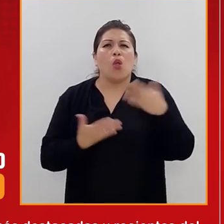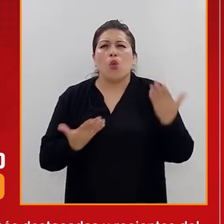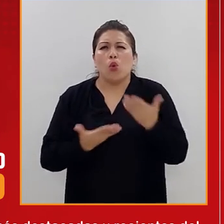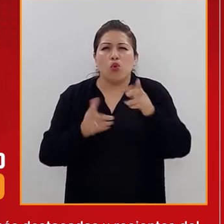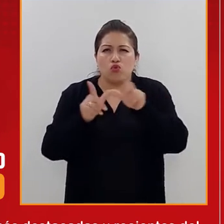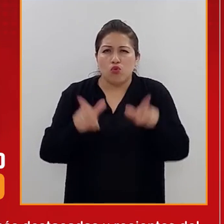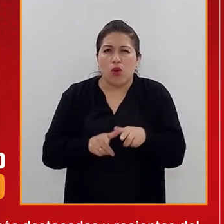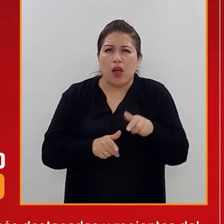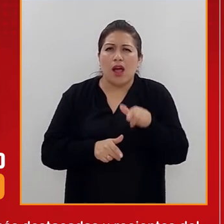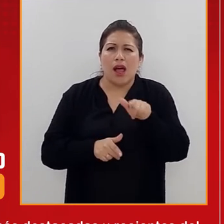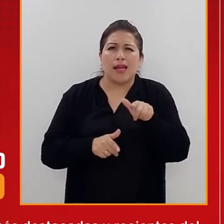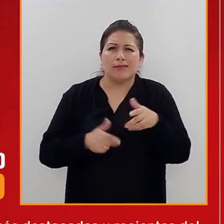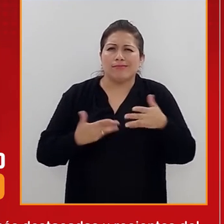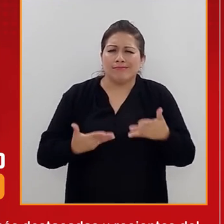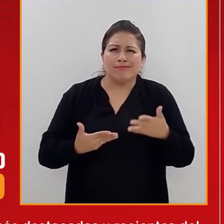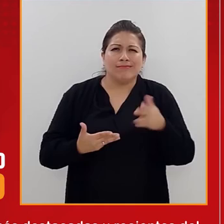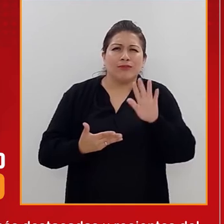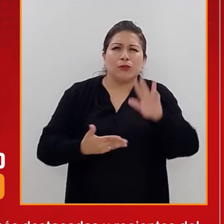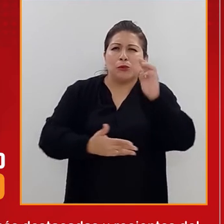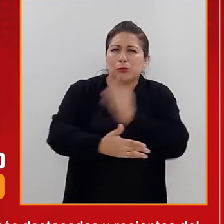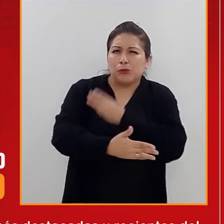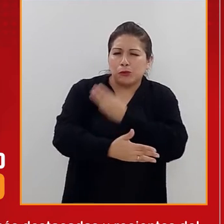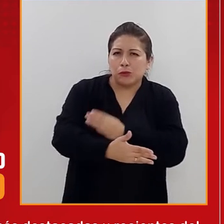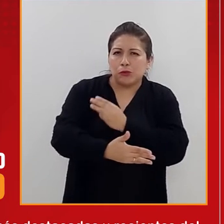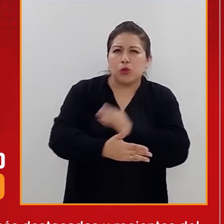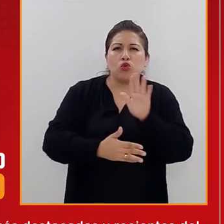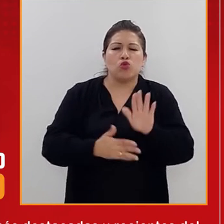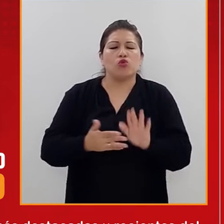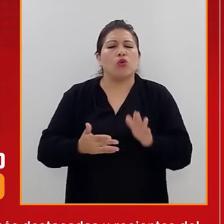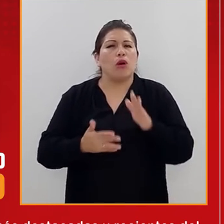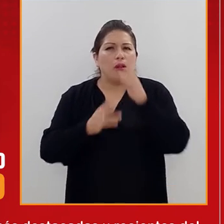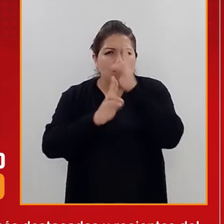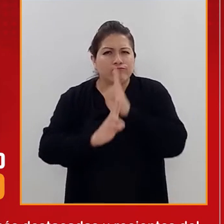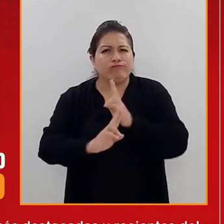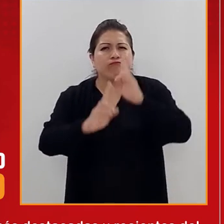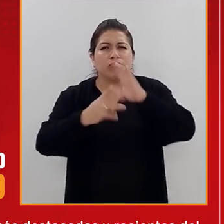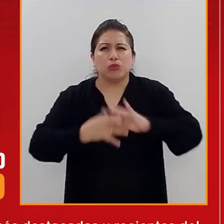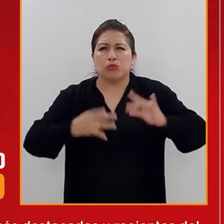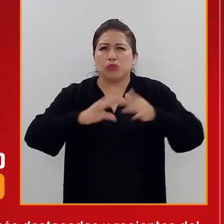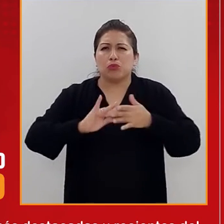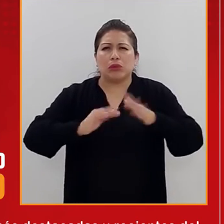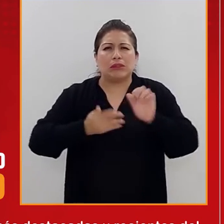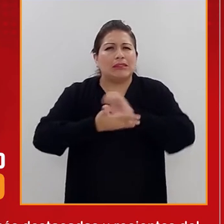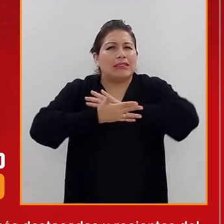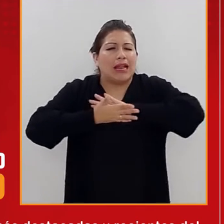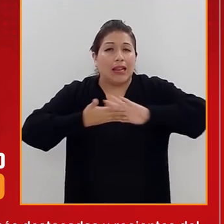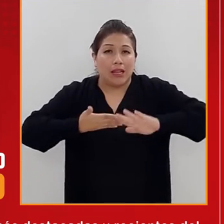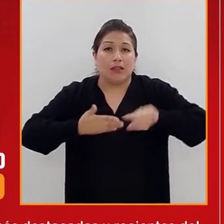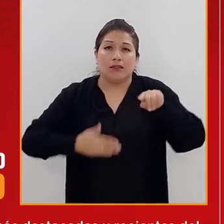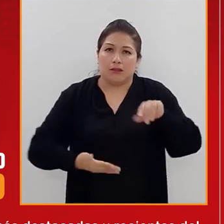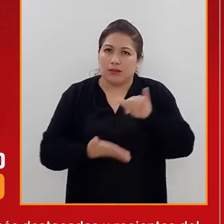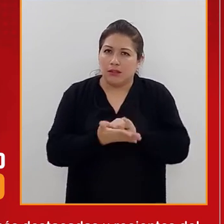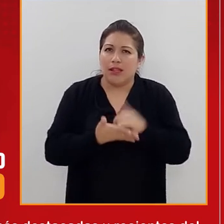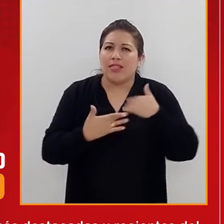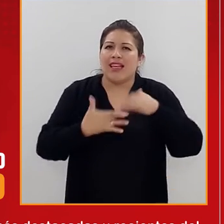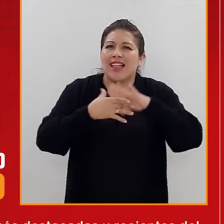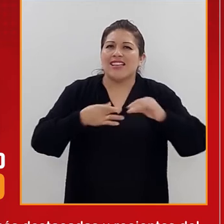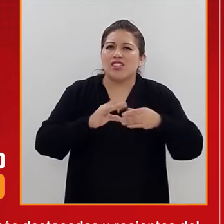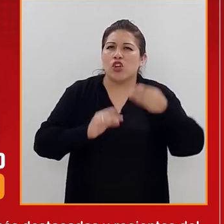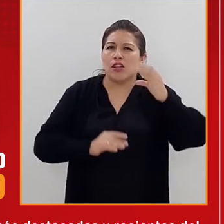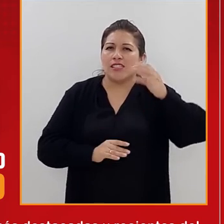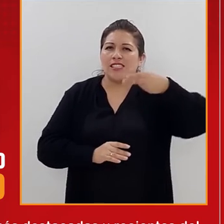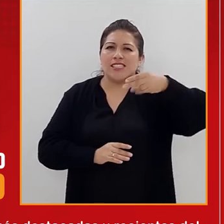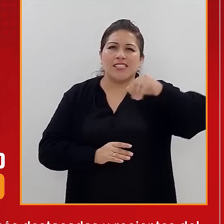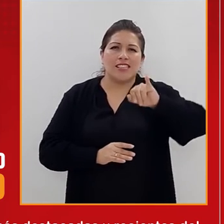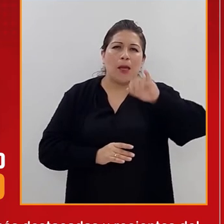condición de enanismo, talla baja, con la música, los elementos solemnes y sagrados. Ejemplo de ello,